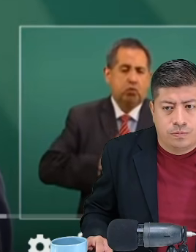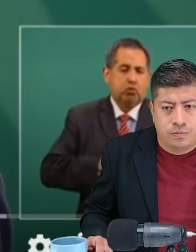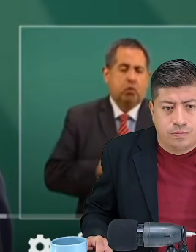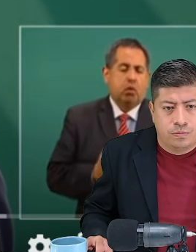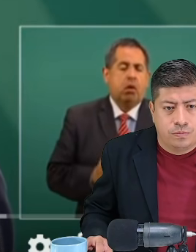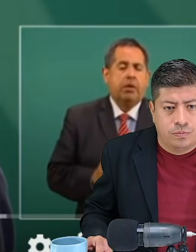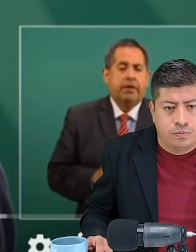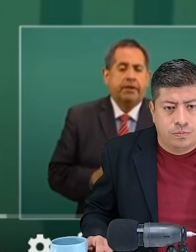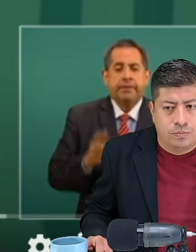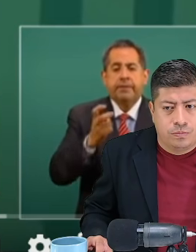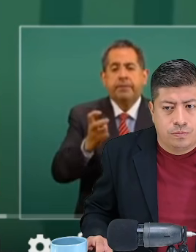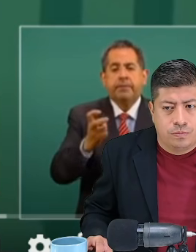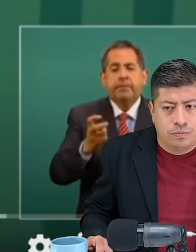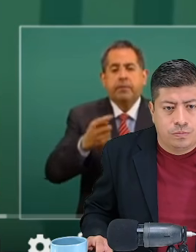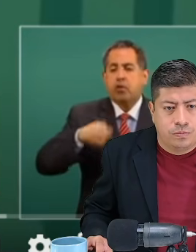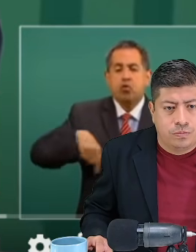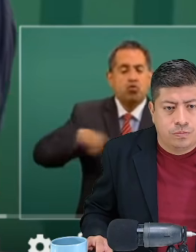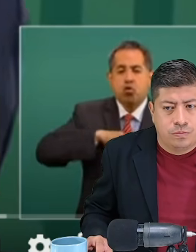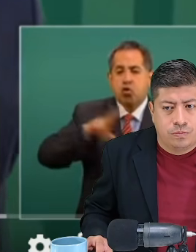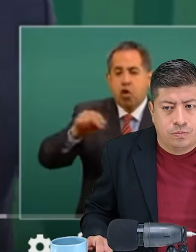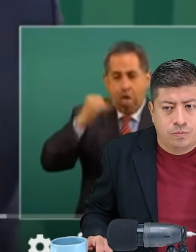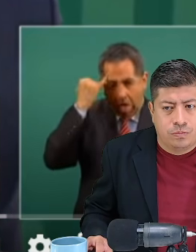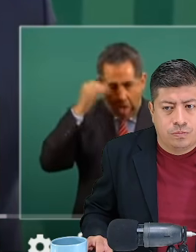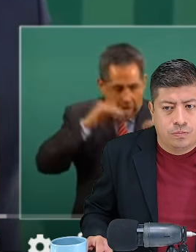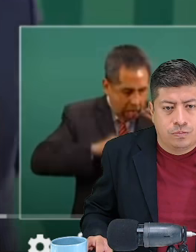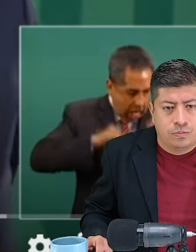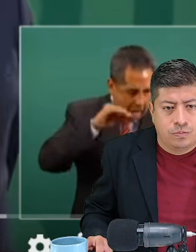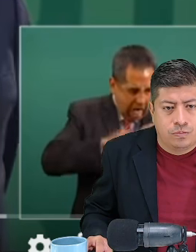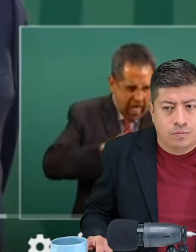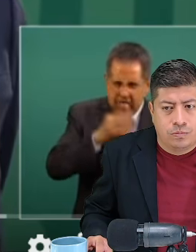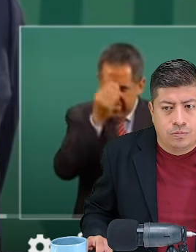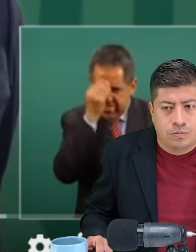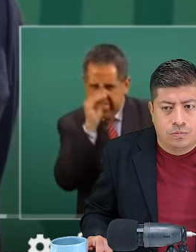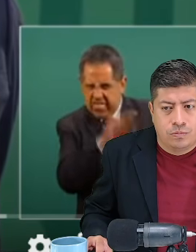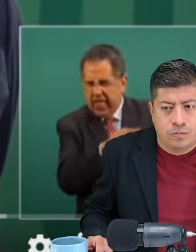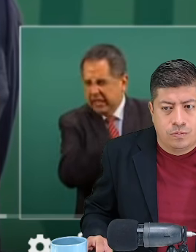Entonces, no vamos a fabricar nosotros delitos,